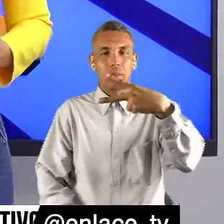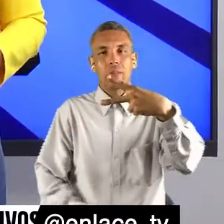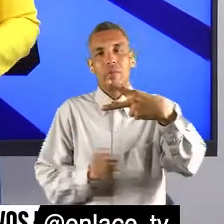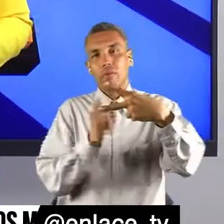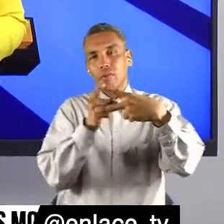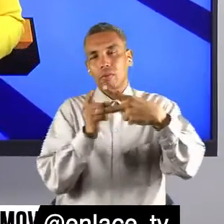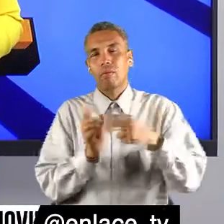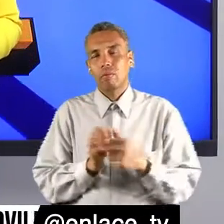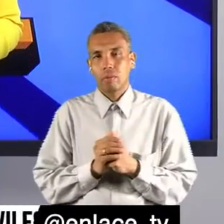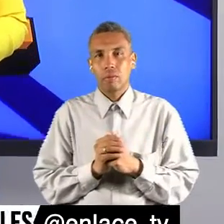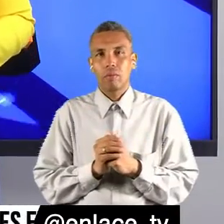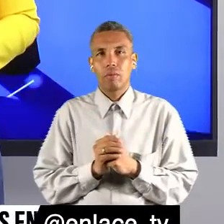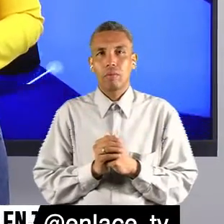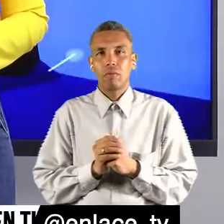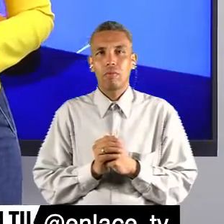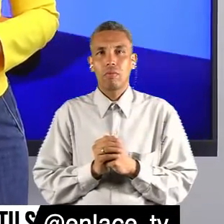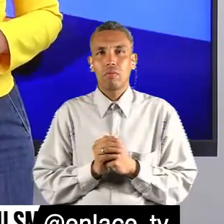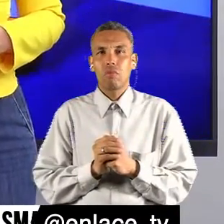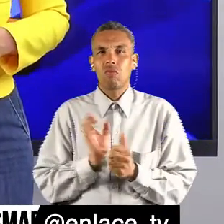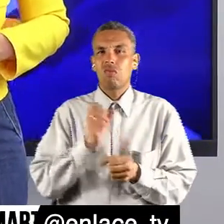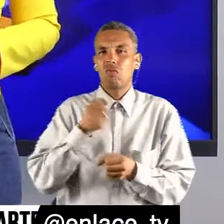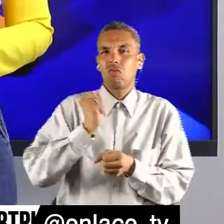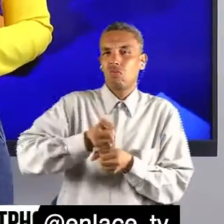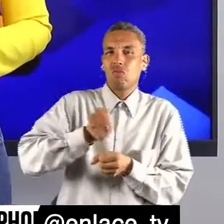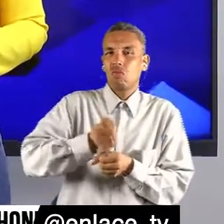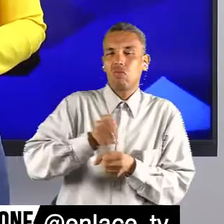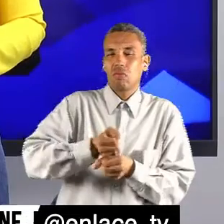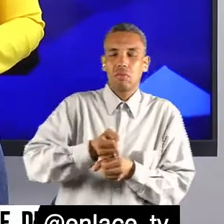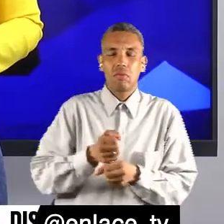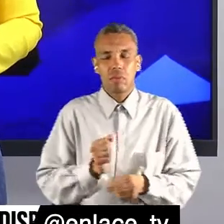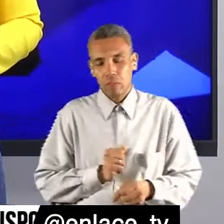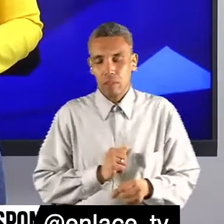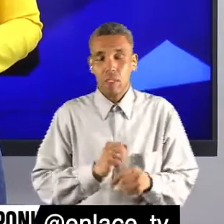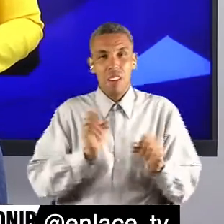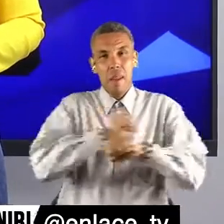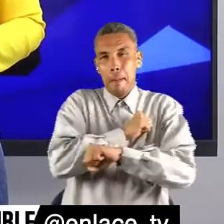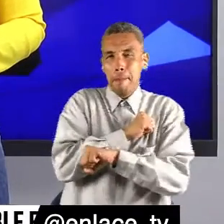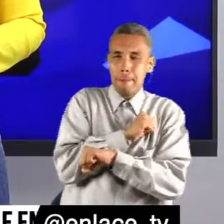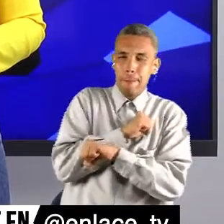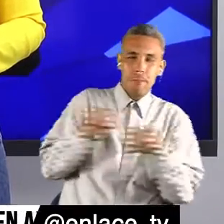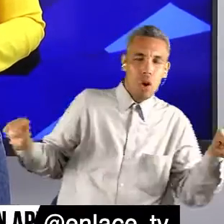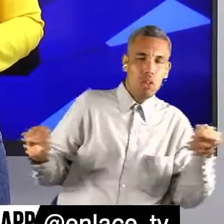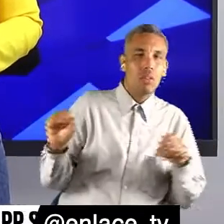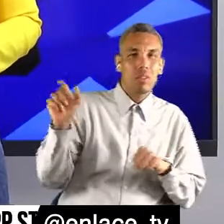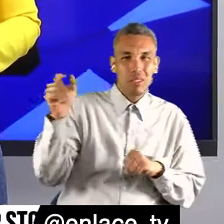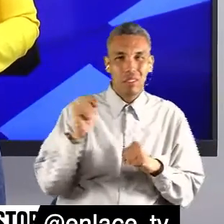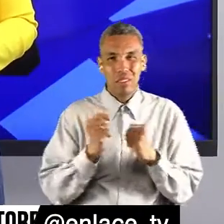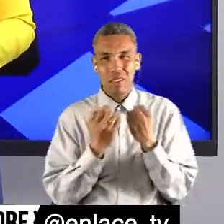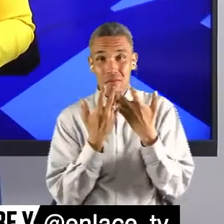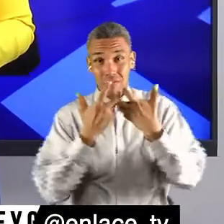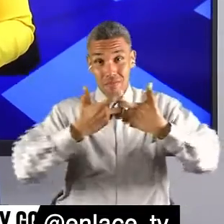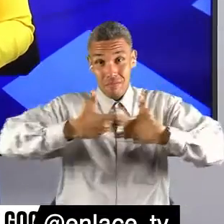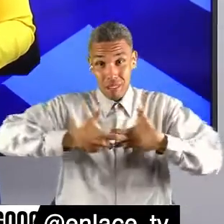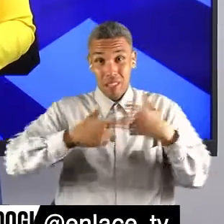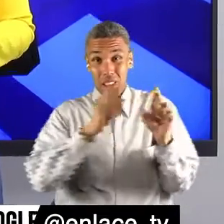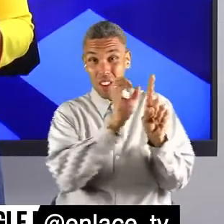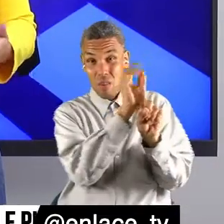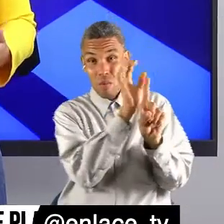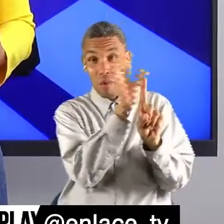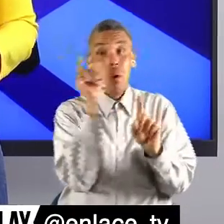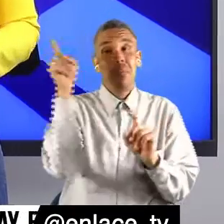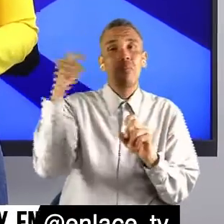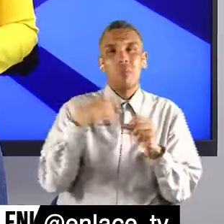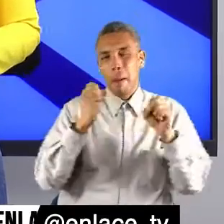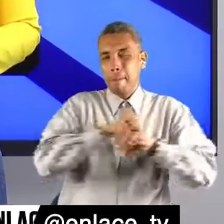Trabajadores resultaron afectados con amoníaco luego de una explosión que se dio en la empresa Fertilizantes Colombianos. Las